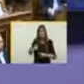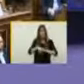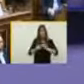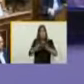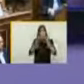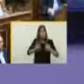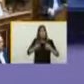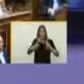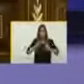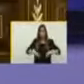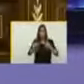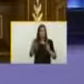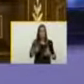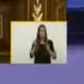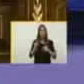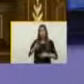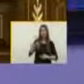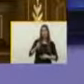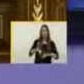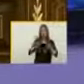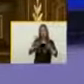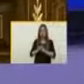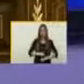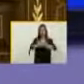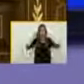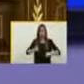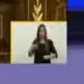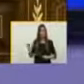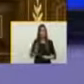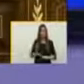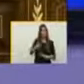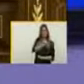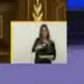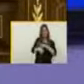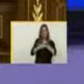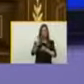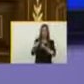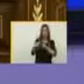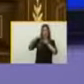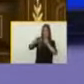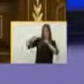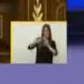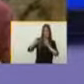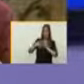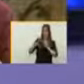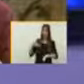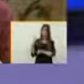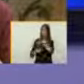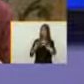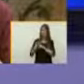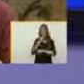4-0 e o árbitro prolonga o partido. O sea, os espectadores están desesando que acabe unha vez porque non hai nada novo. Só se está esperando que